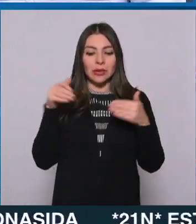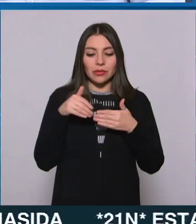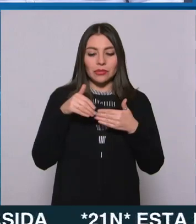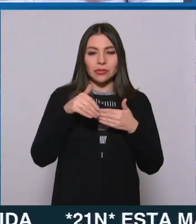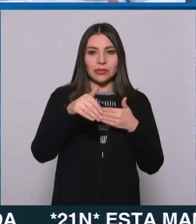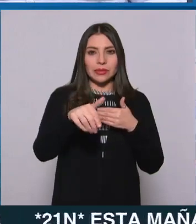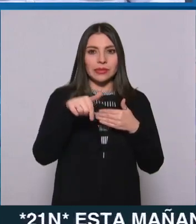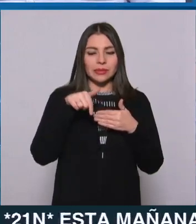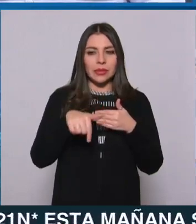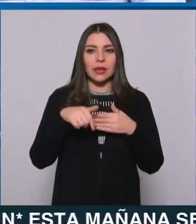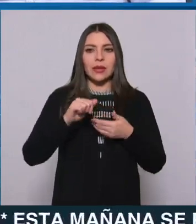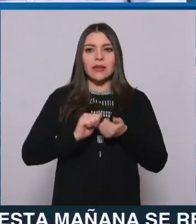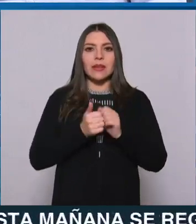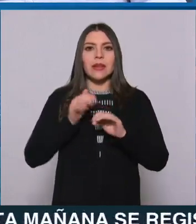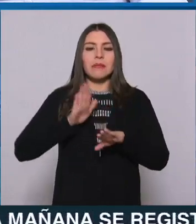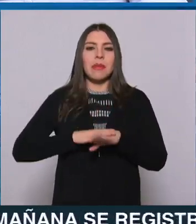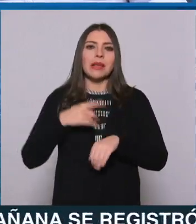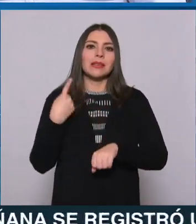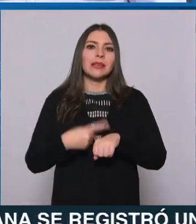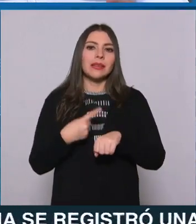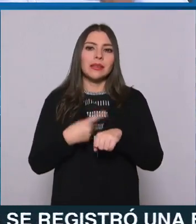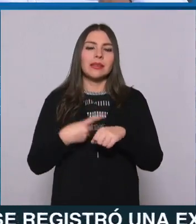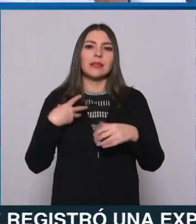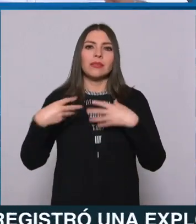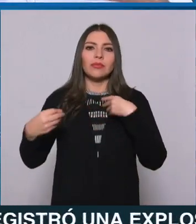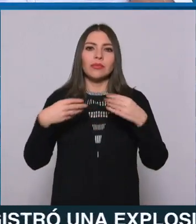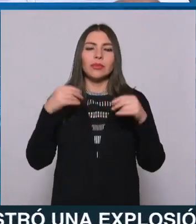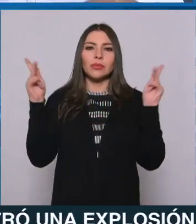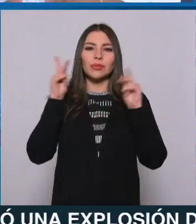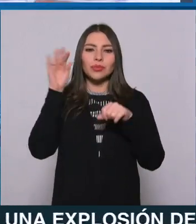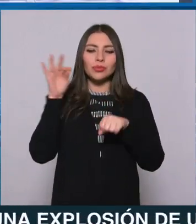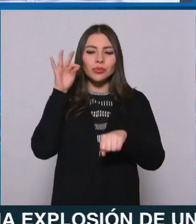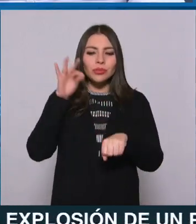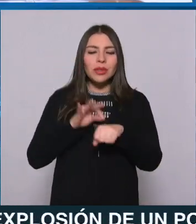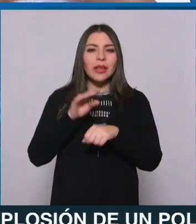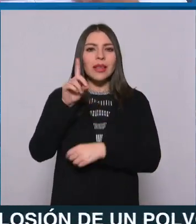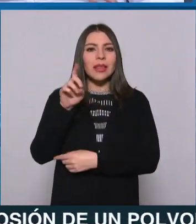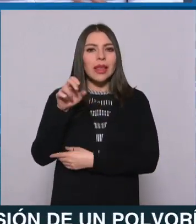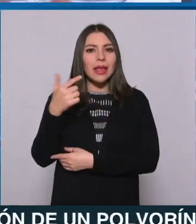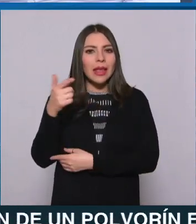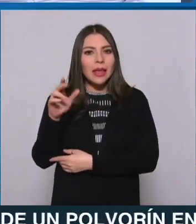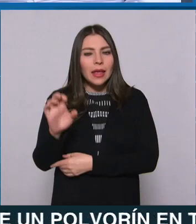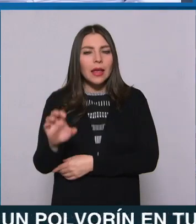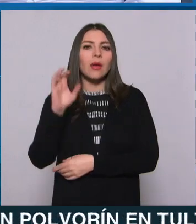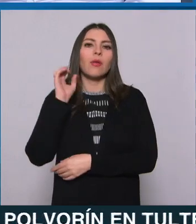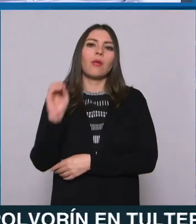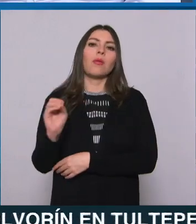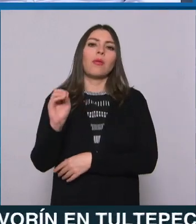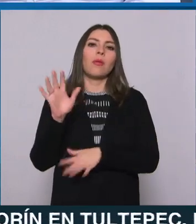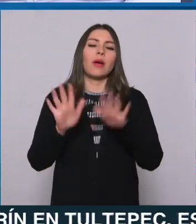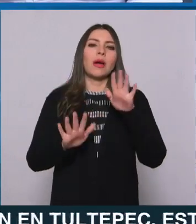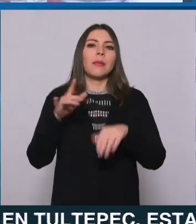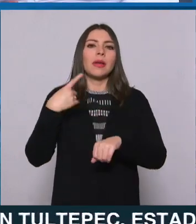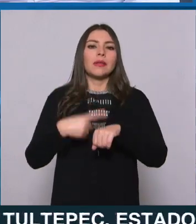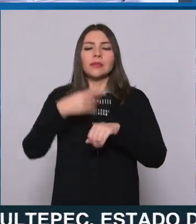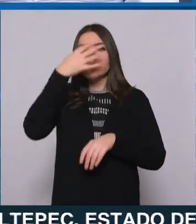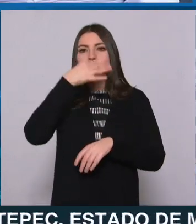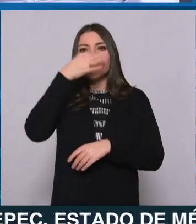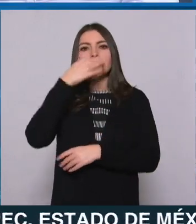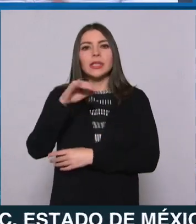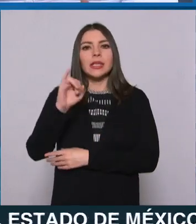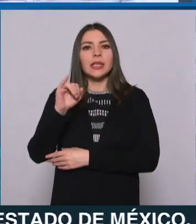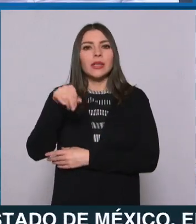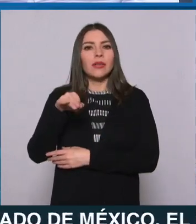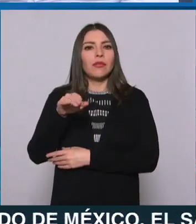encontramos con un alto índice de influenza, de dengue. Ahorita con todo el auge que tiene el seguimiento del